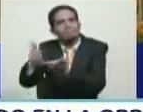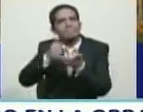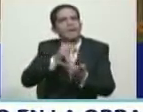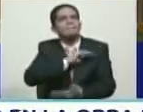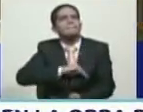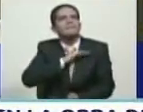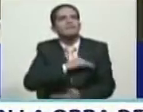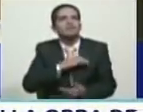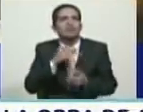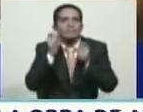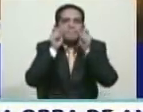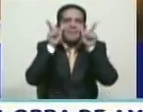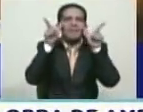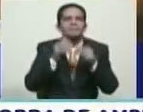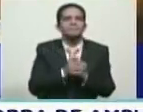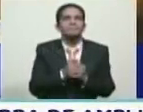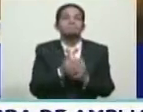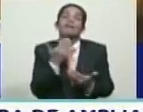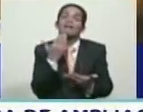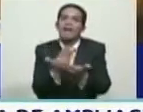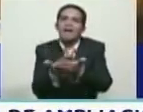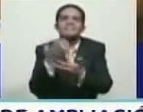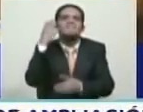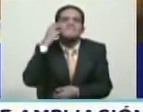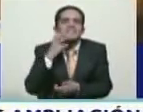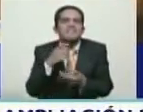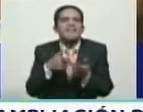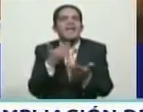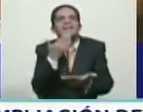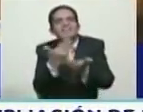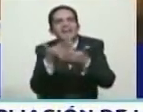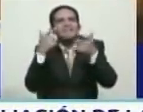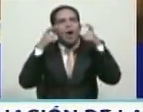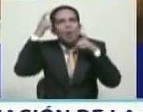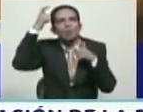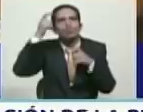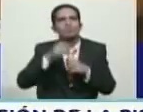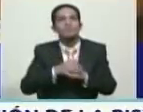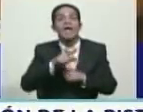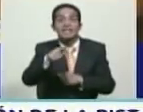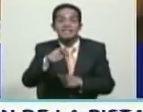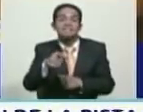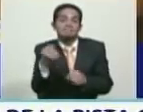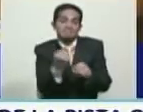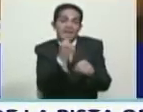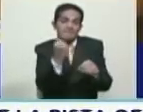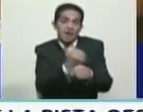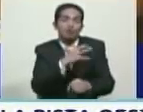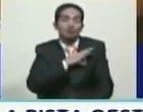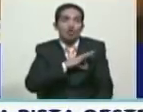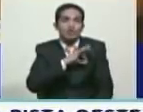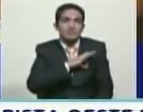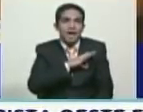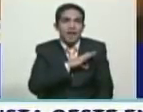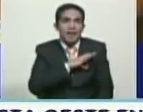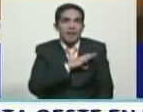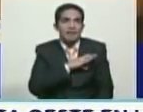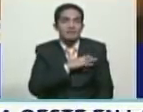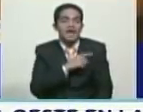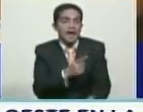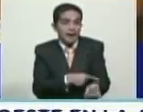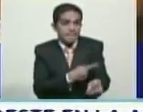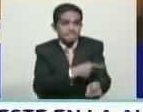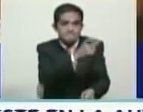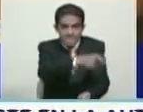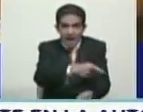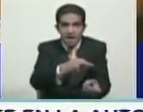gracias a Fidel, a Hugo, al pueblo. Esas son políticas sociales. Esa hermana y hermano operado